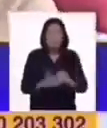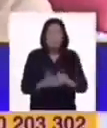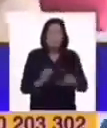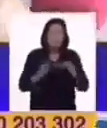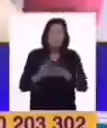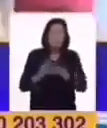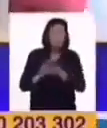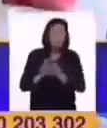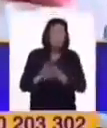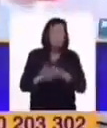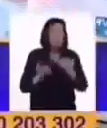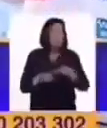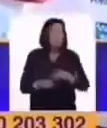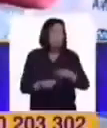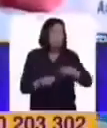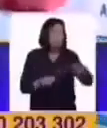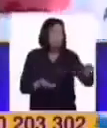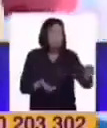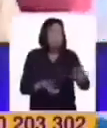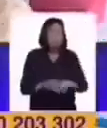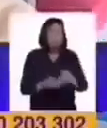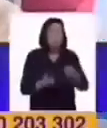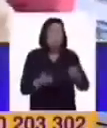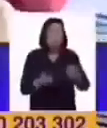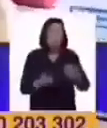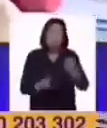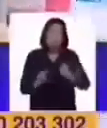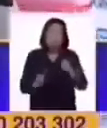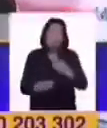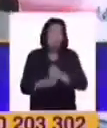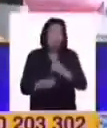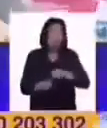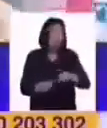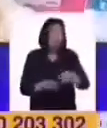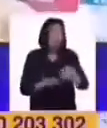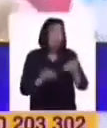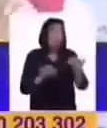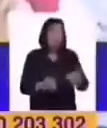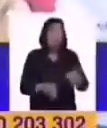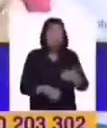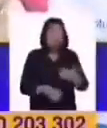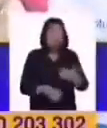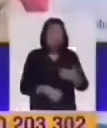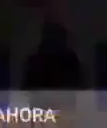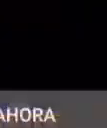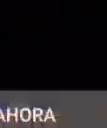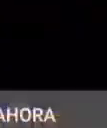entidad que ha almacenado y que está distribuyendo con el personal de salud que ahora está inoculando la vacuna